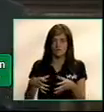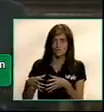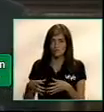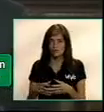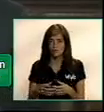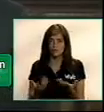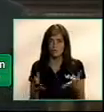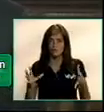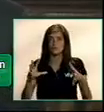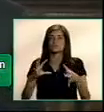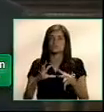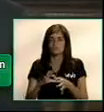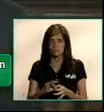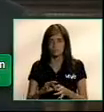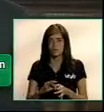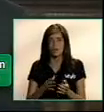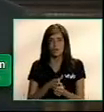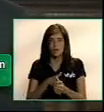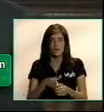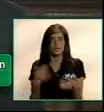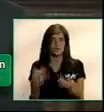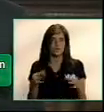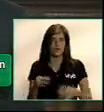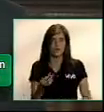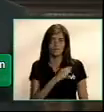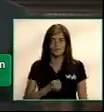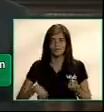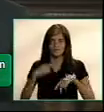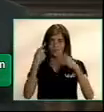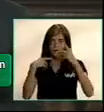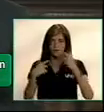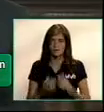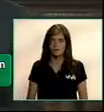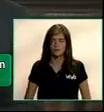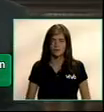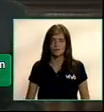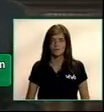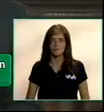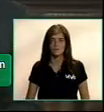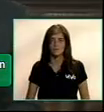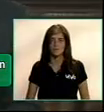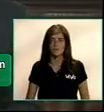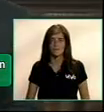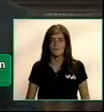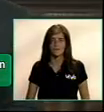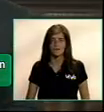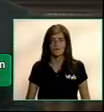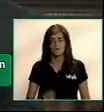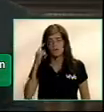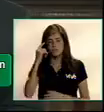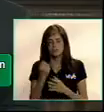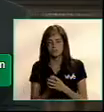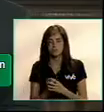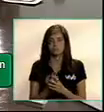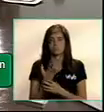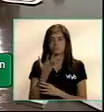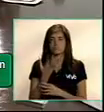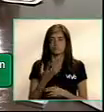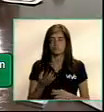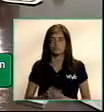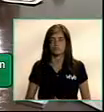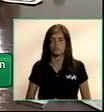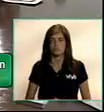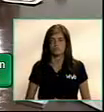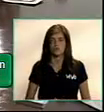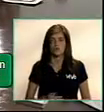fueron uniendo alrededor de ese liderazgo natural de Chávez. Y bueno, un día insurgieron. Insurgieron